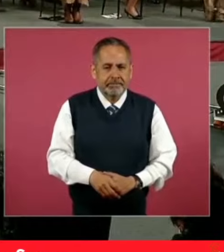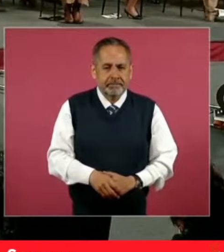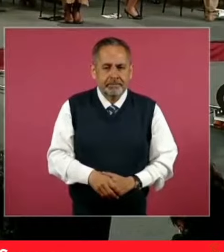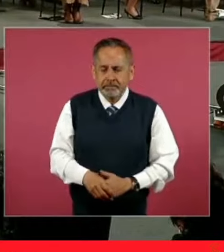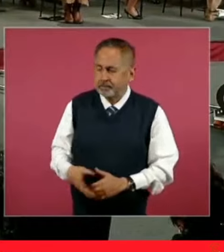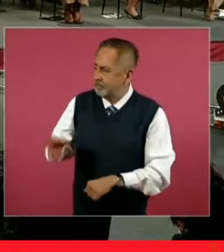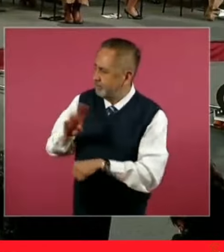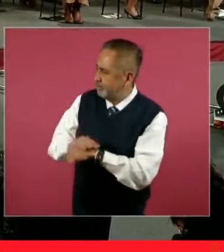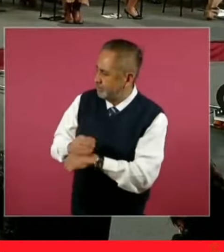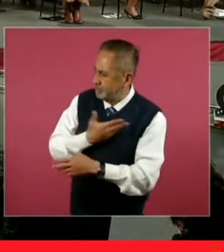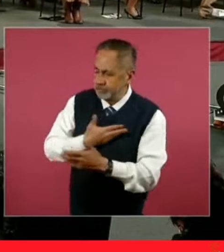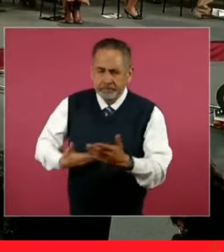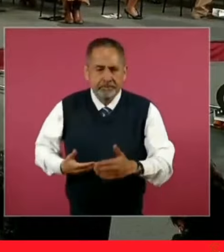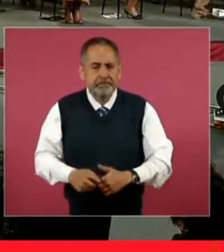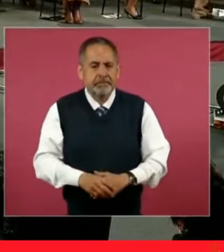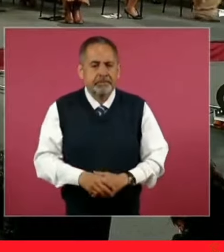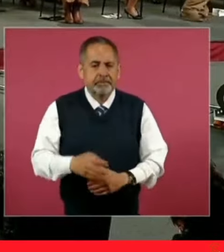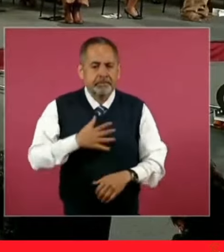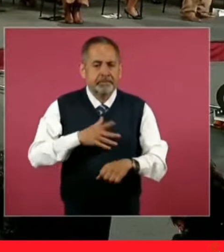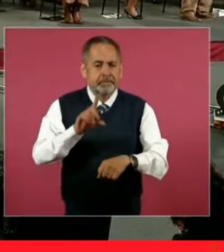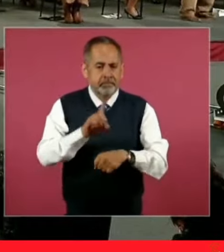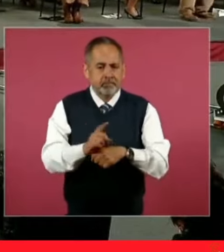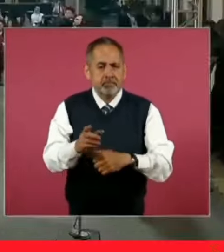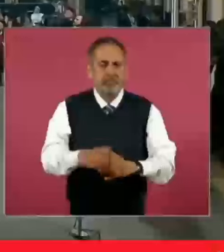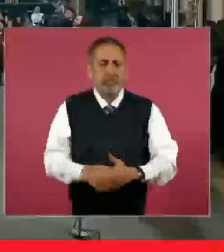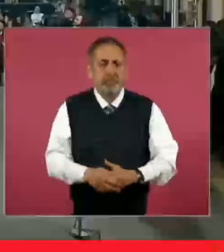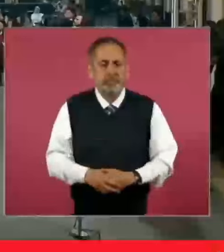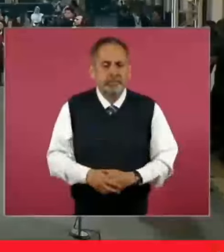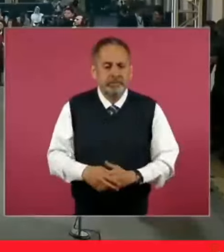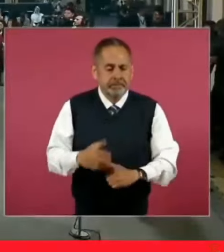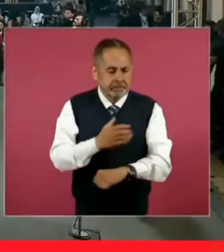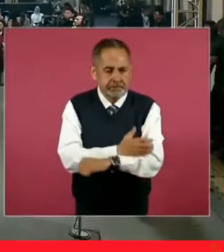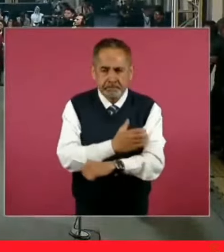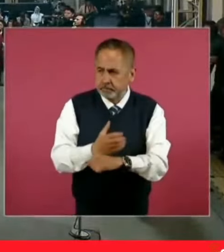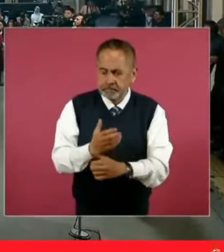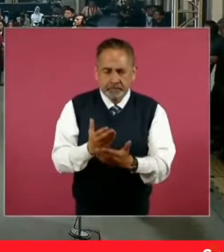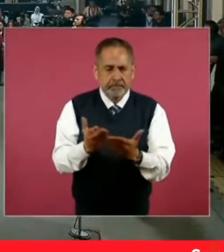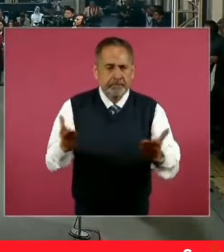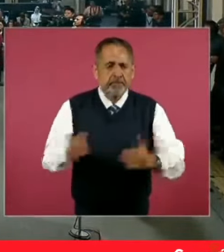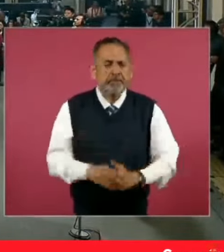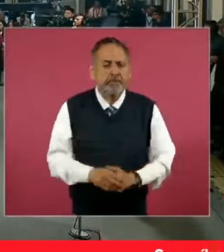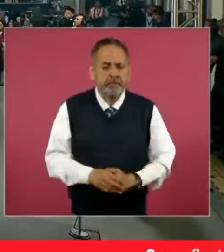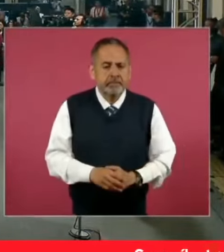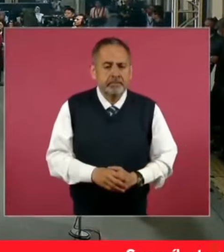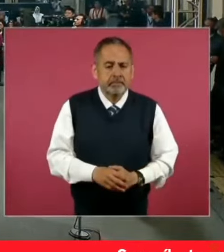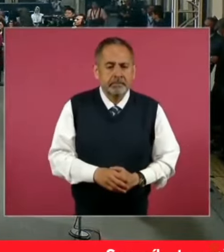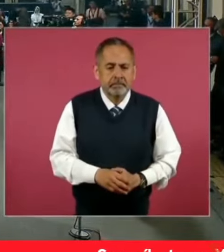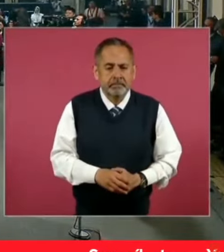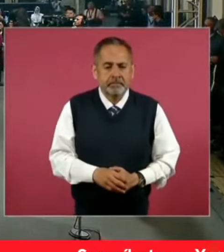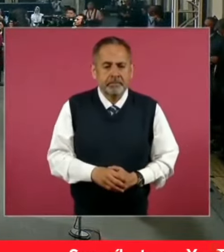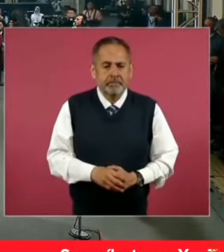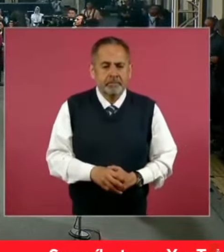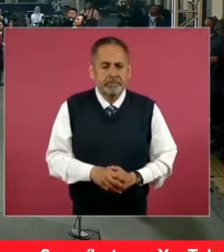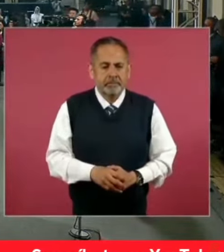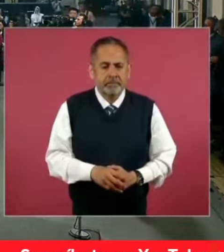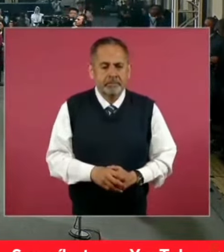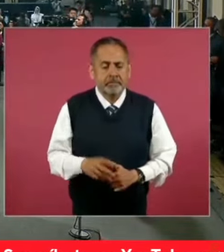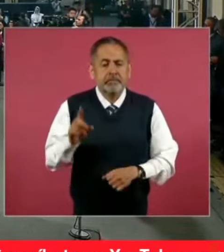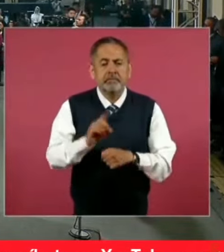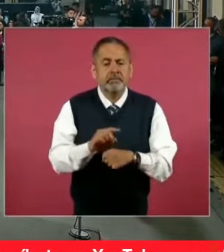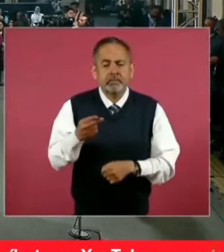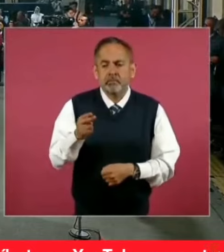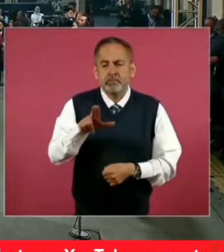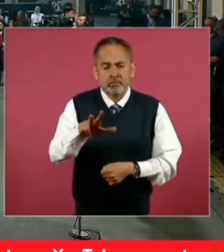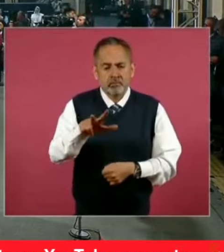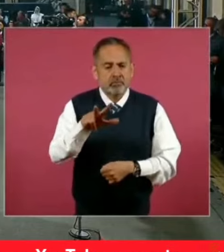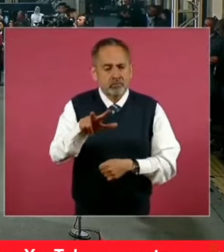Con su permiso, señor presidente, buenos días, compañeras, compañeros, amigos. El 18 de